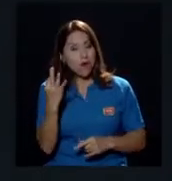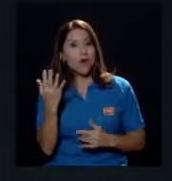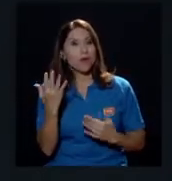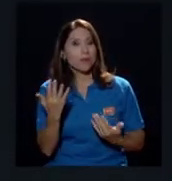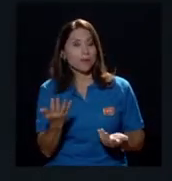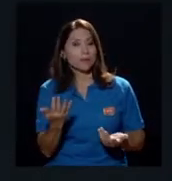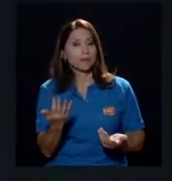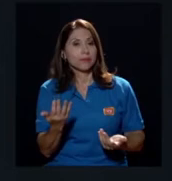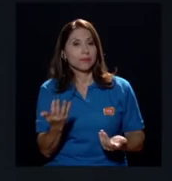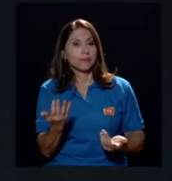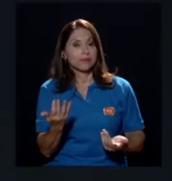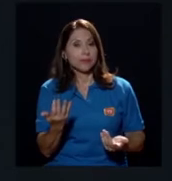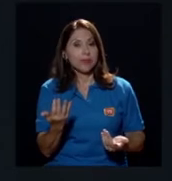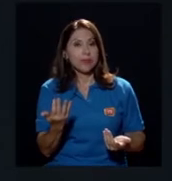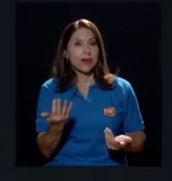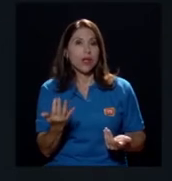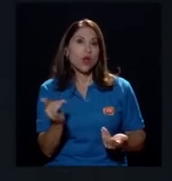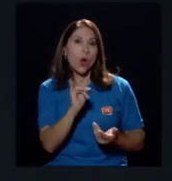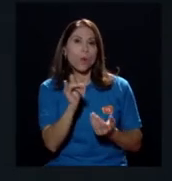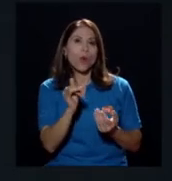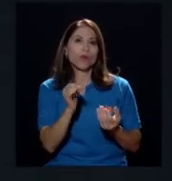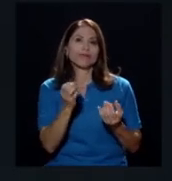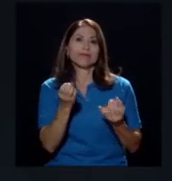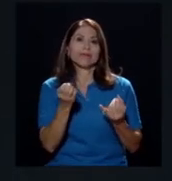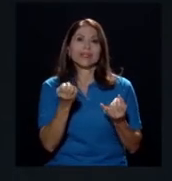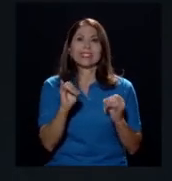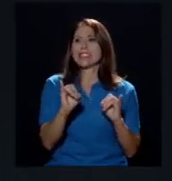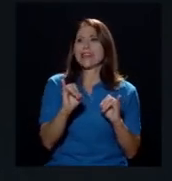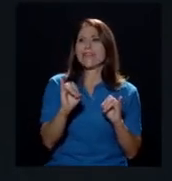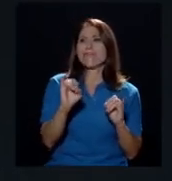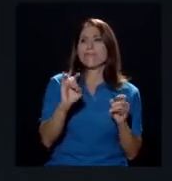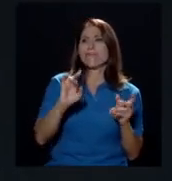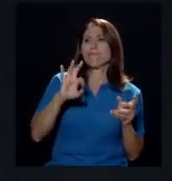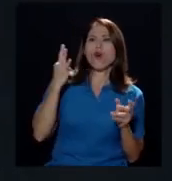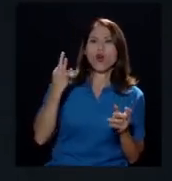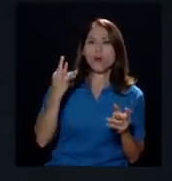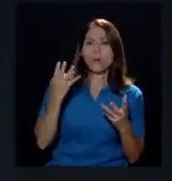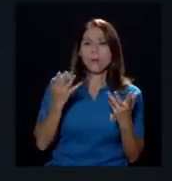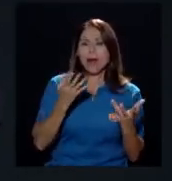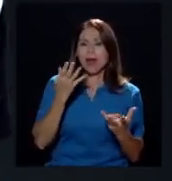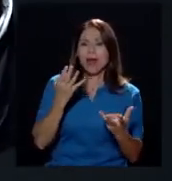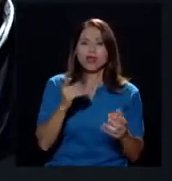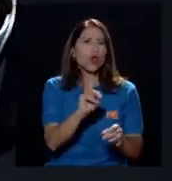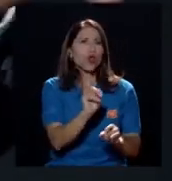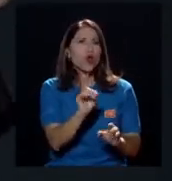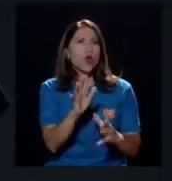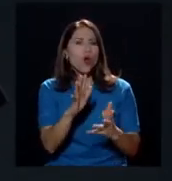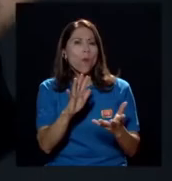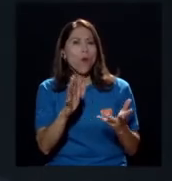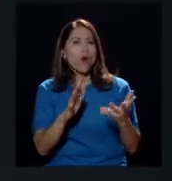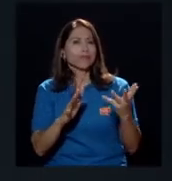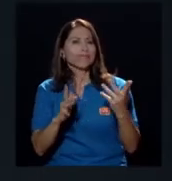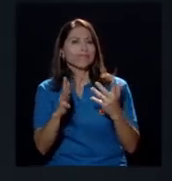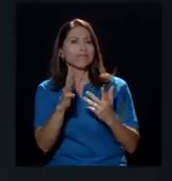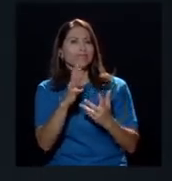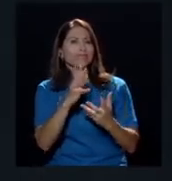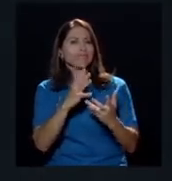de alguna manera amor suave no more fono d